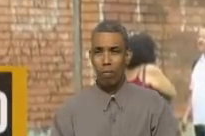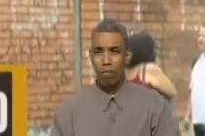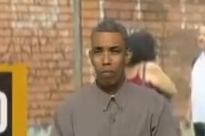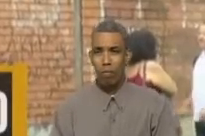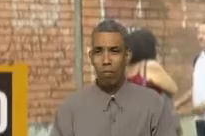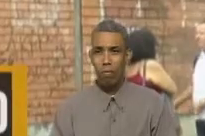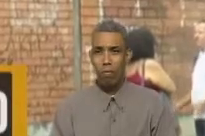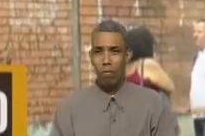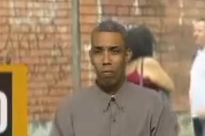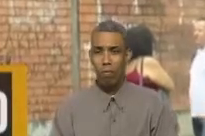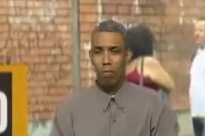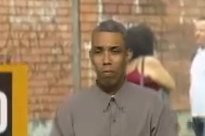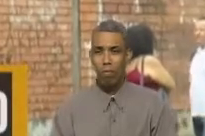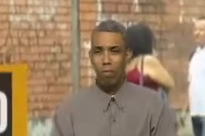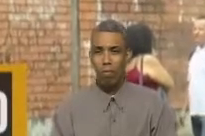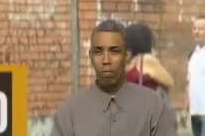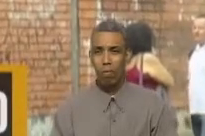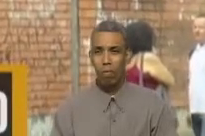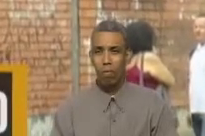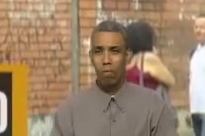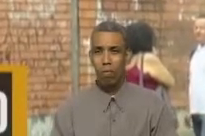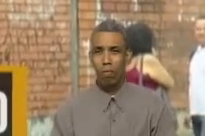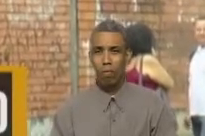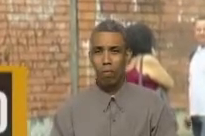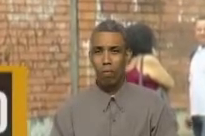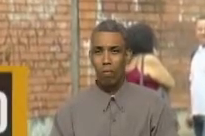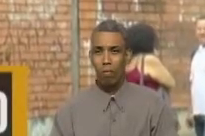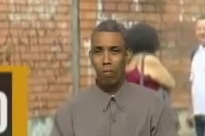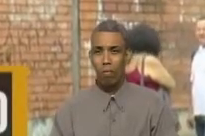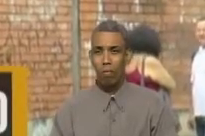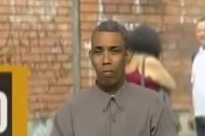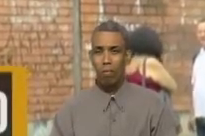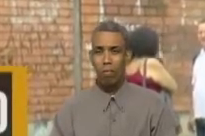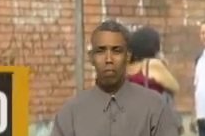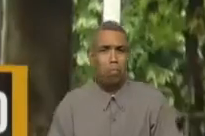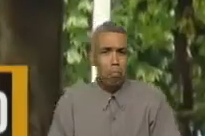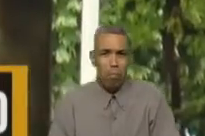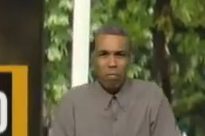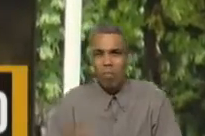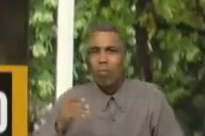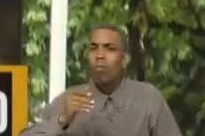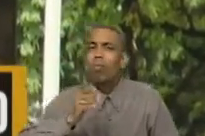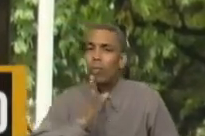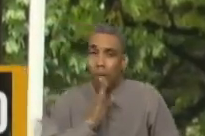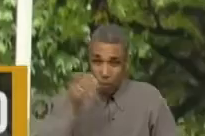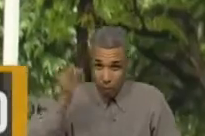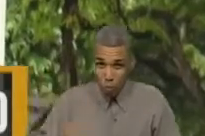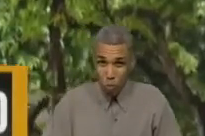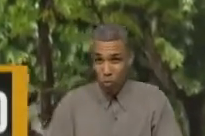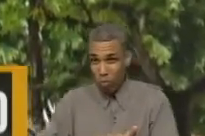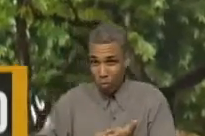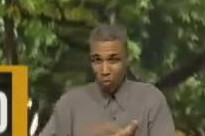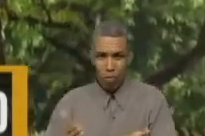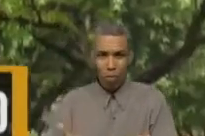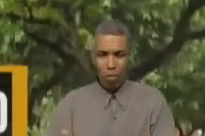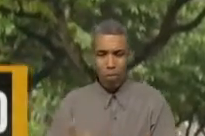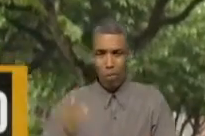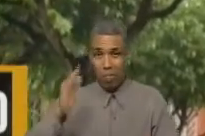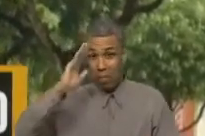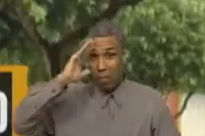ninguna gestión por parte de ellos y Estamos tratando